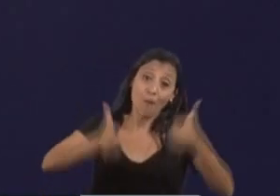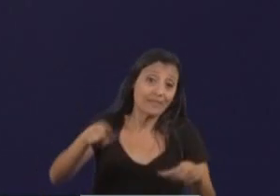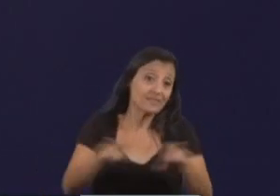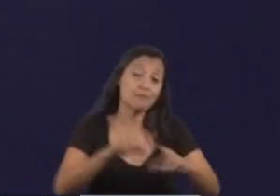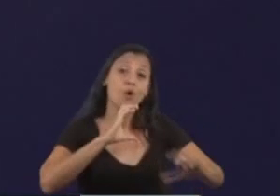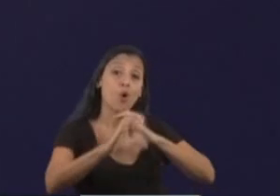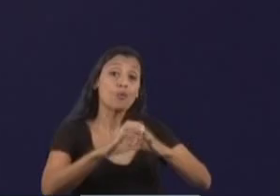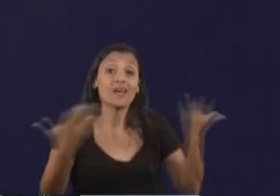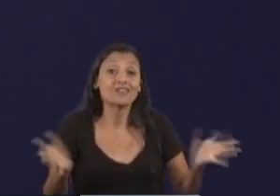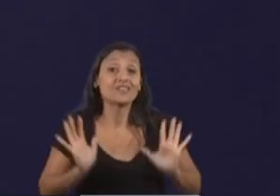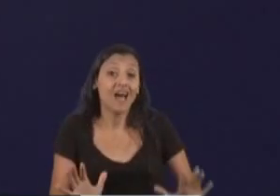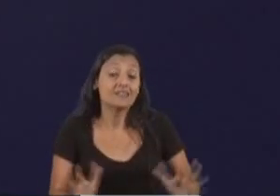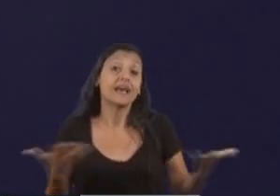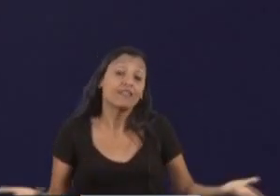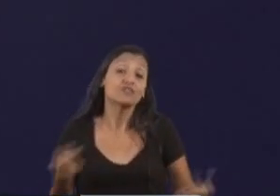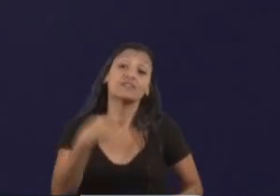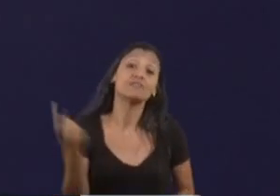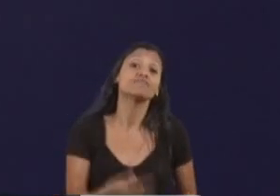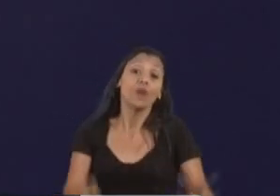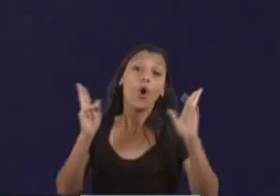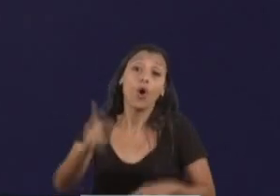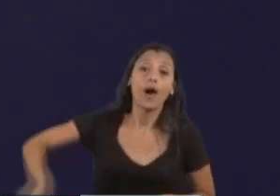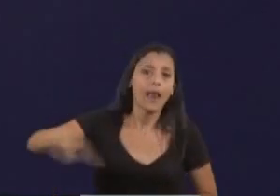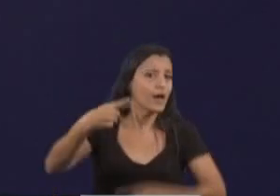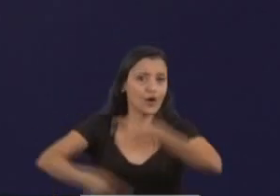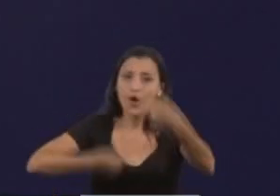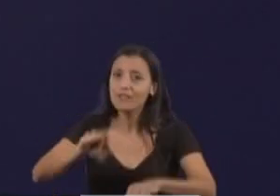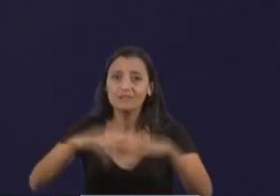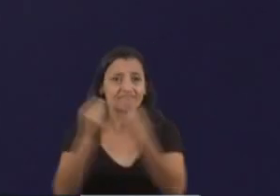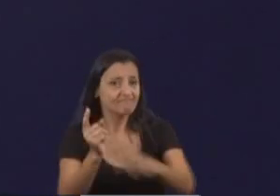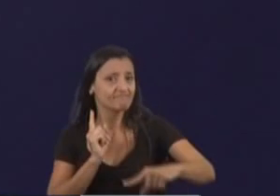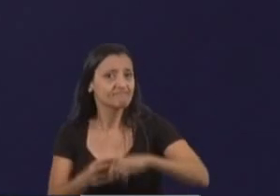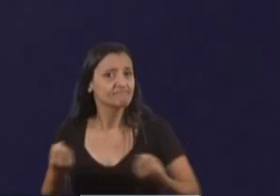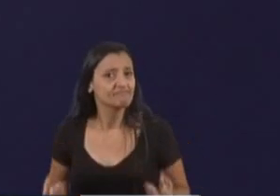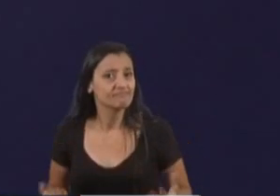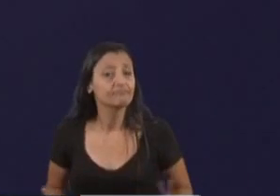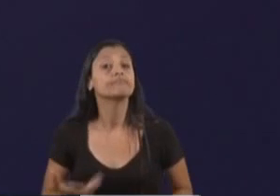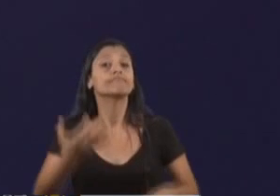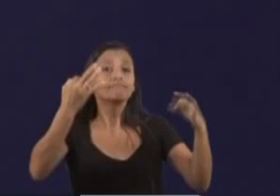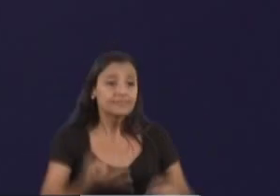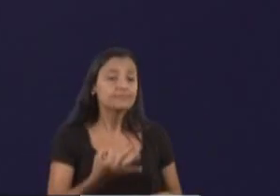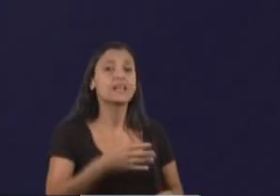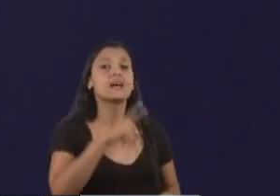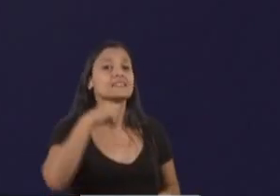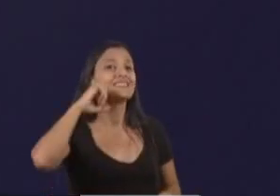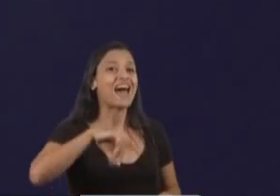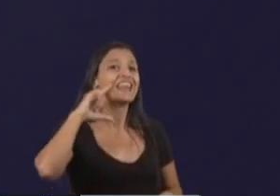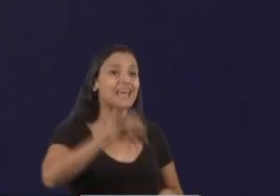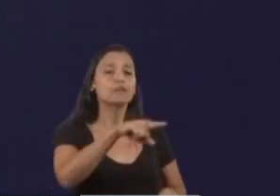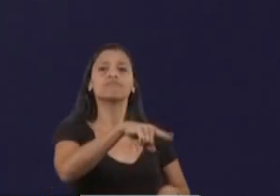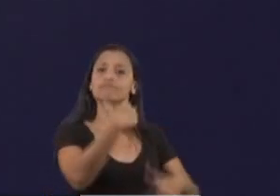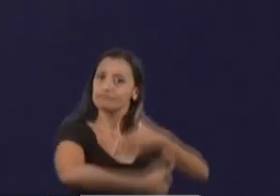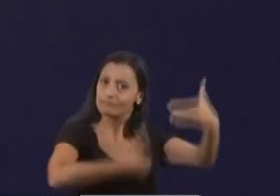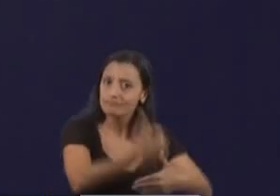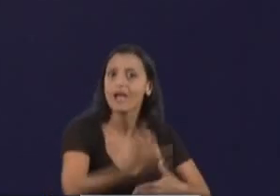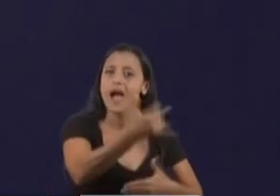comunicaciones, así que les deseamos que sigan teniendo éxito y en el caso puntual de Starlink que siga avanzando con